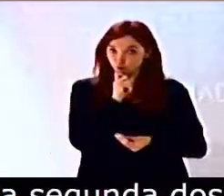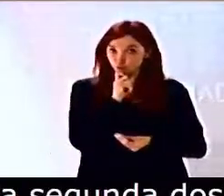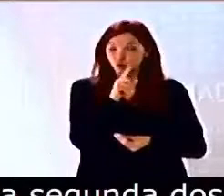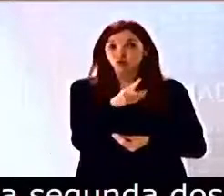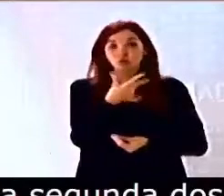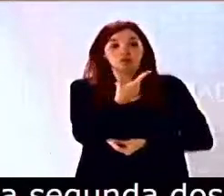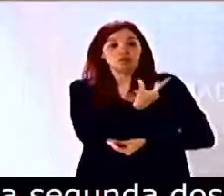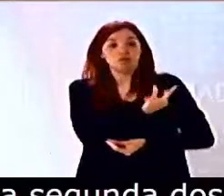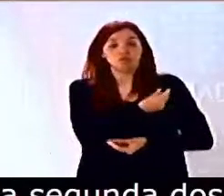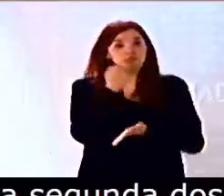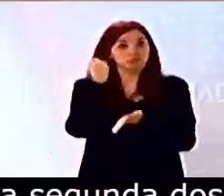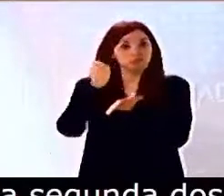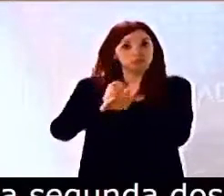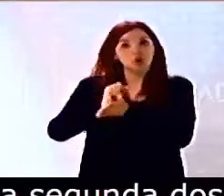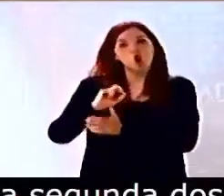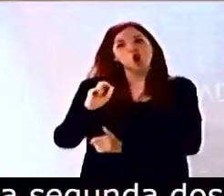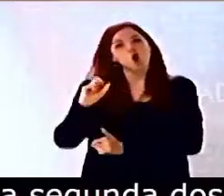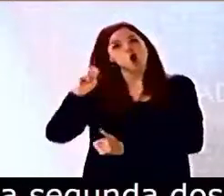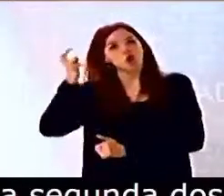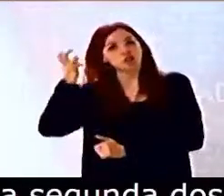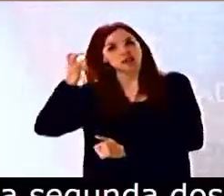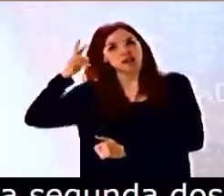con una vacuna de RNA mensajero,